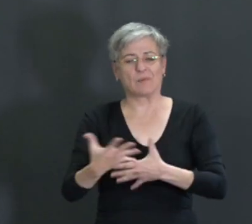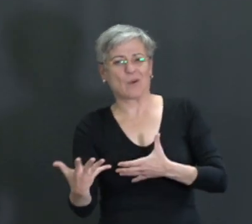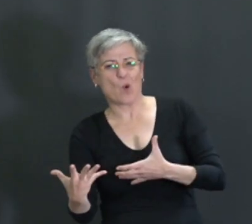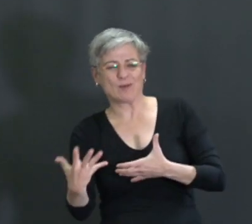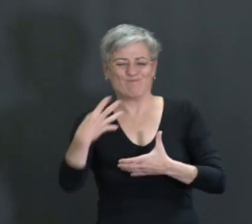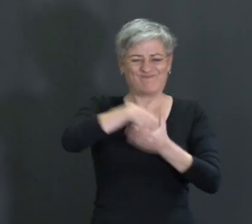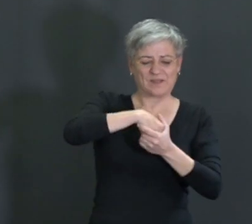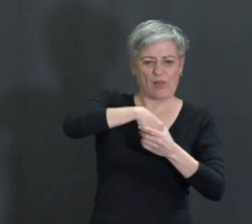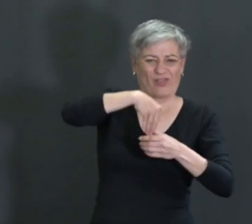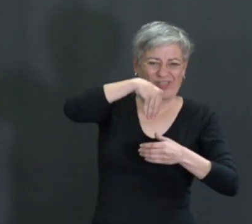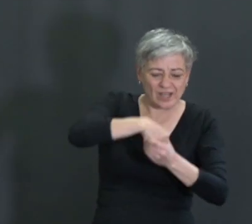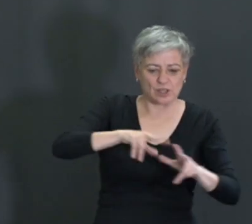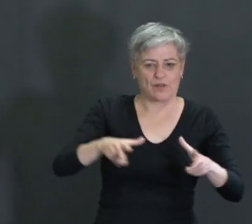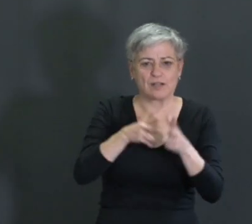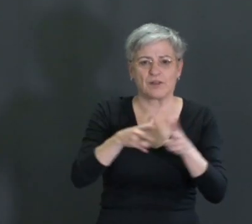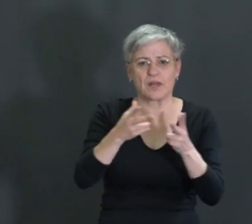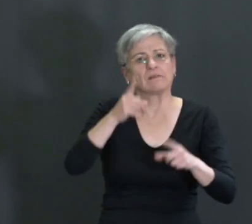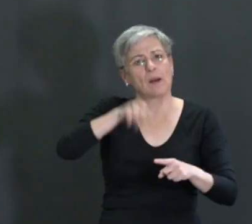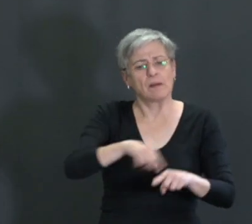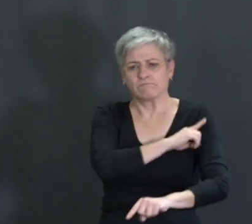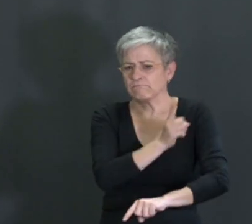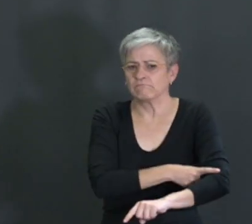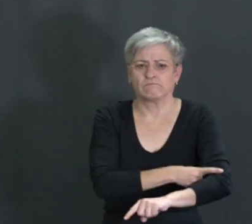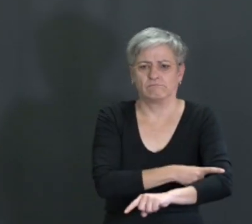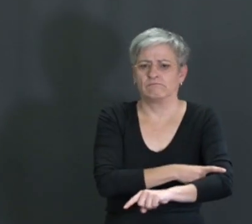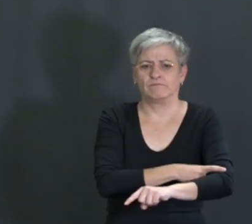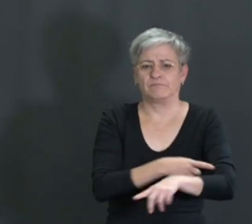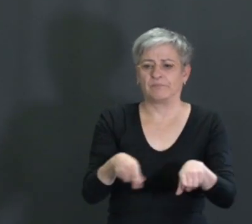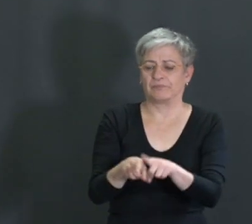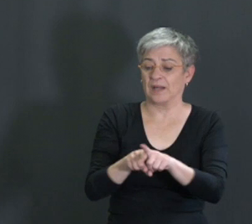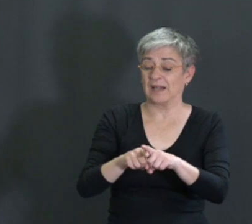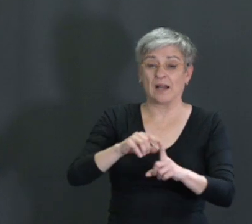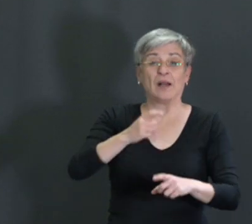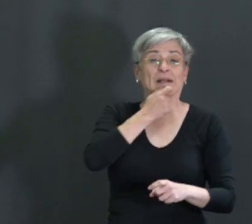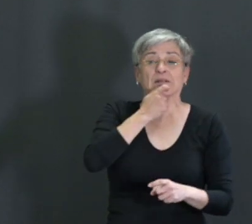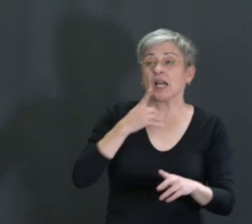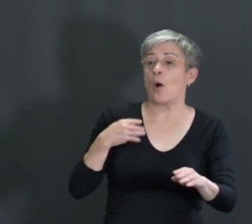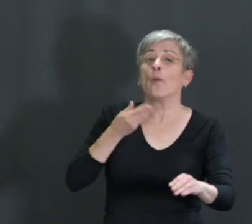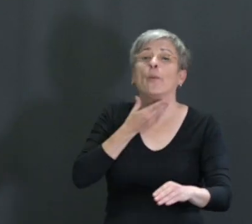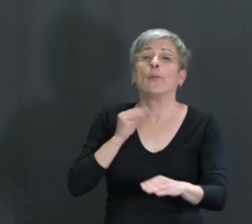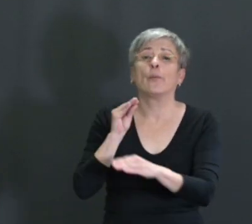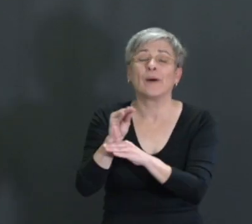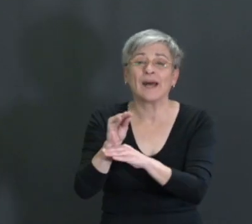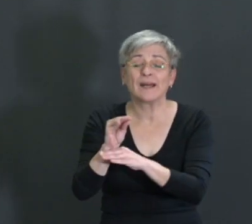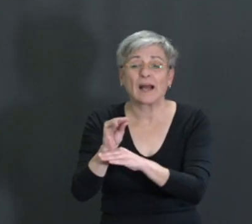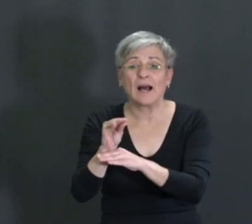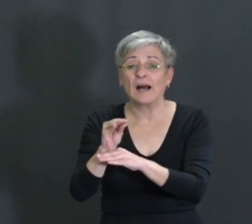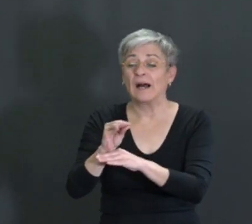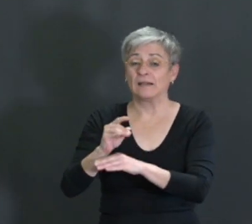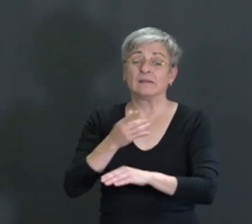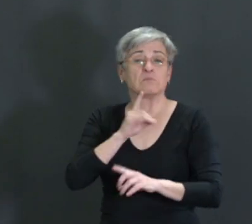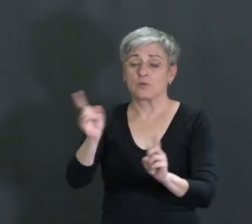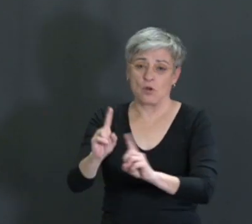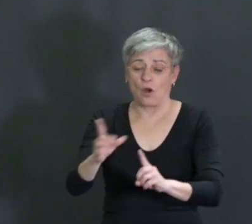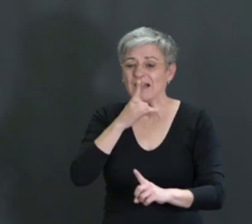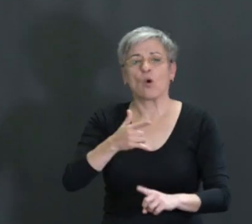introducida, y la actividad deportiva. O sea, en Reino Unido no se dan becas a los deportistas. Es un honor ser deportista de alto